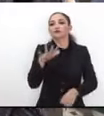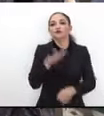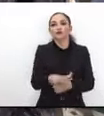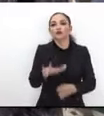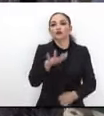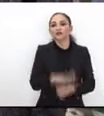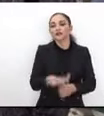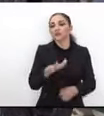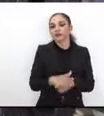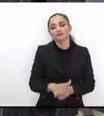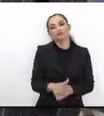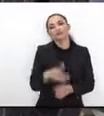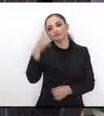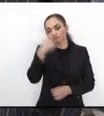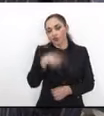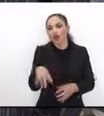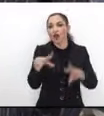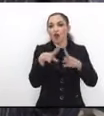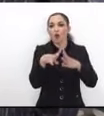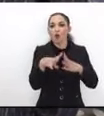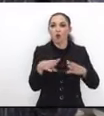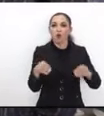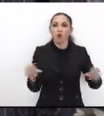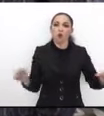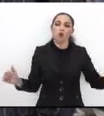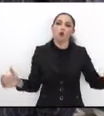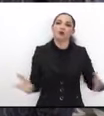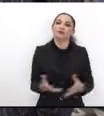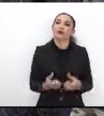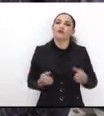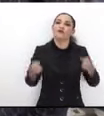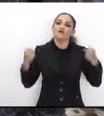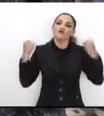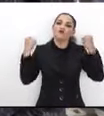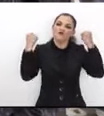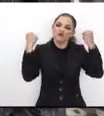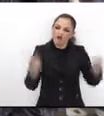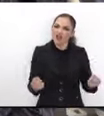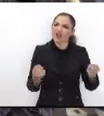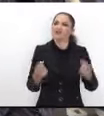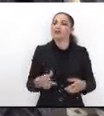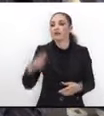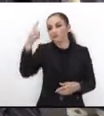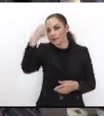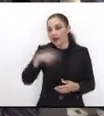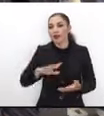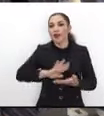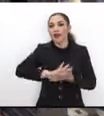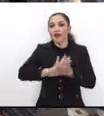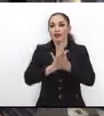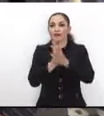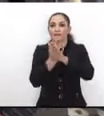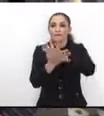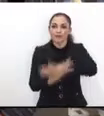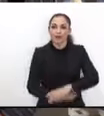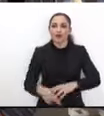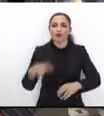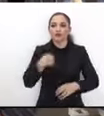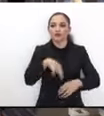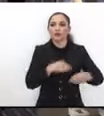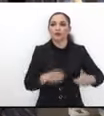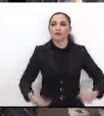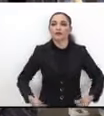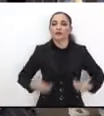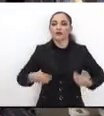menciona el señor gobernador, muy fuertes, muy fortalecidos y con un ánimo renovado de cambiar y transformar nuestra vida en el municipio